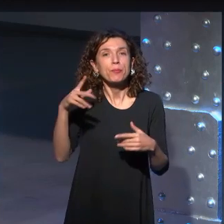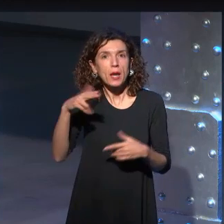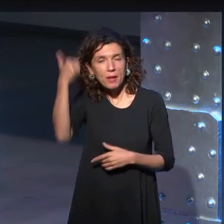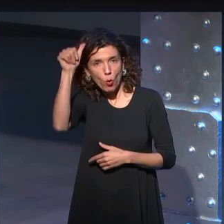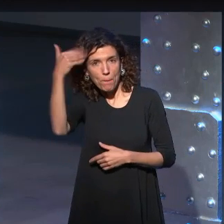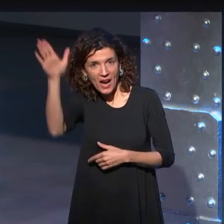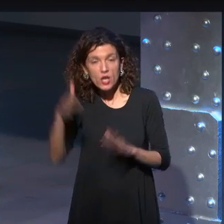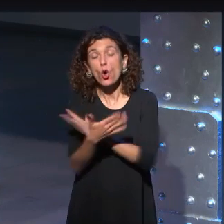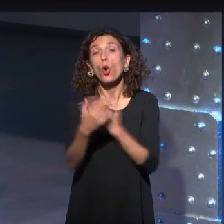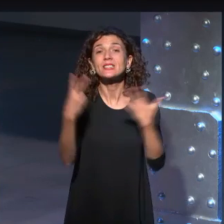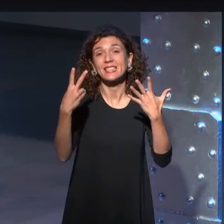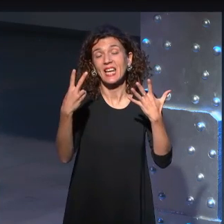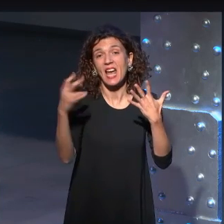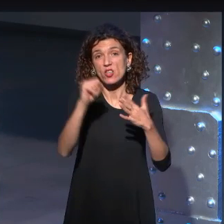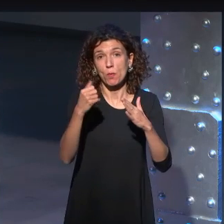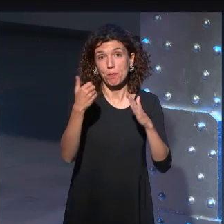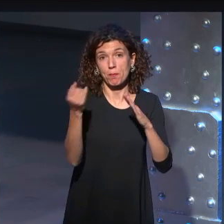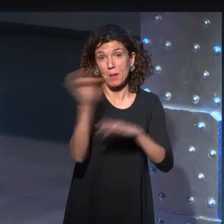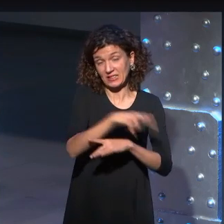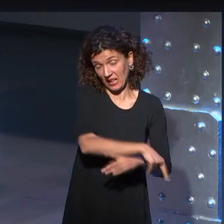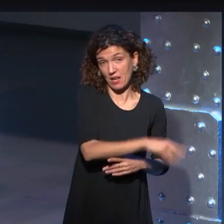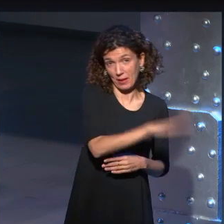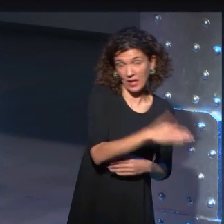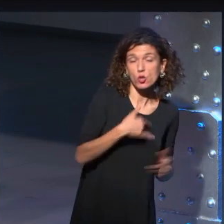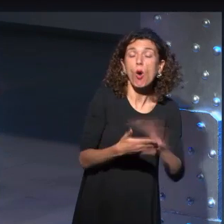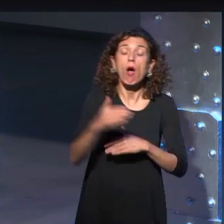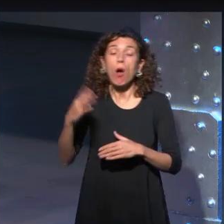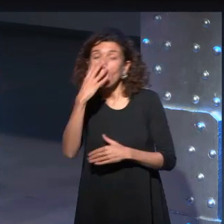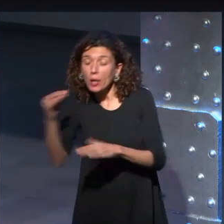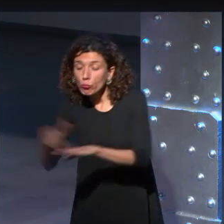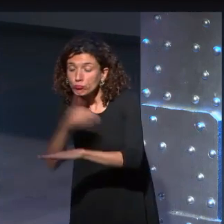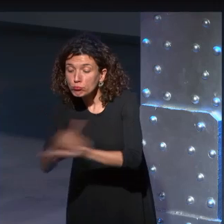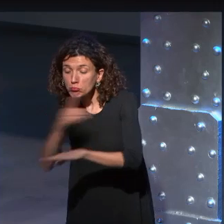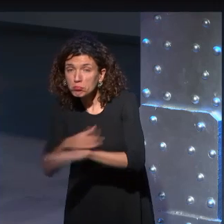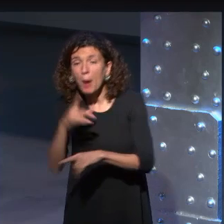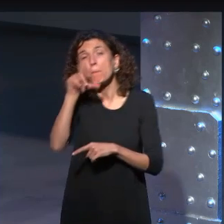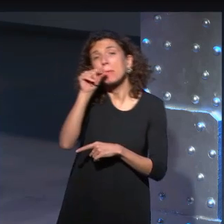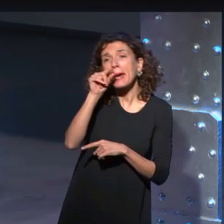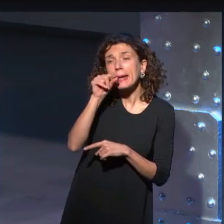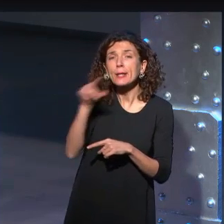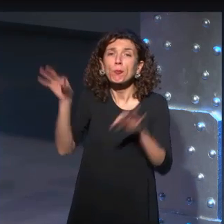lleva 7 años al protagonista, está acariciando un perro boxer que se llama King, y unos periquitos